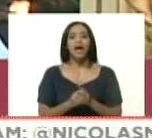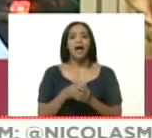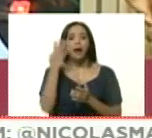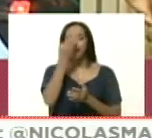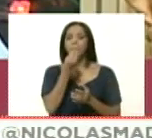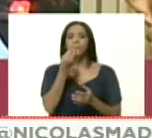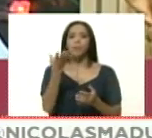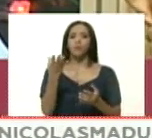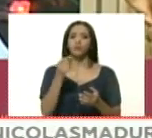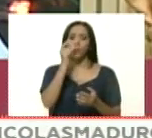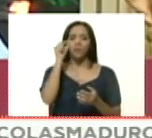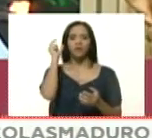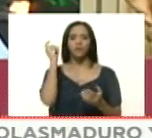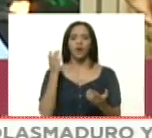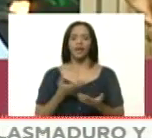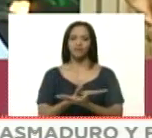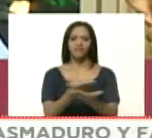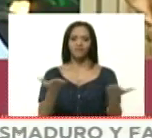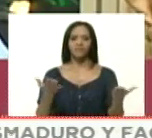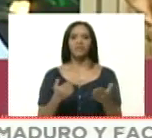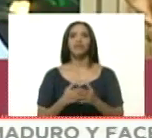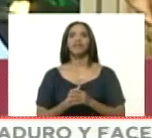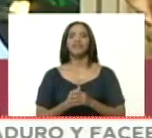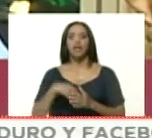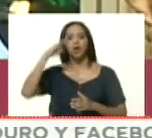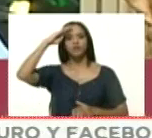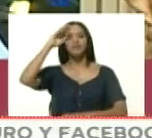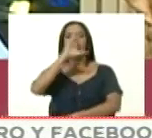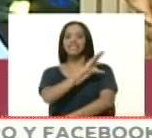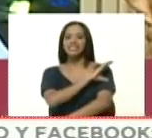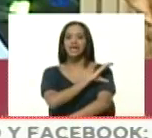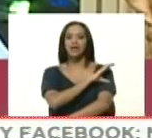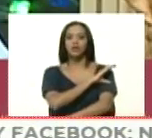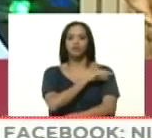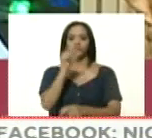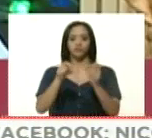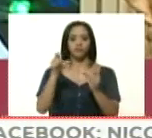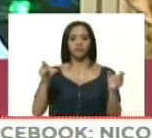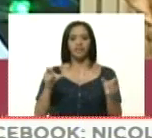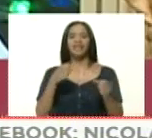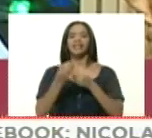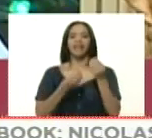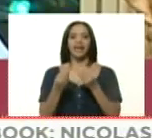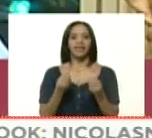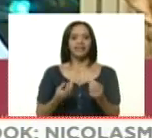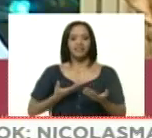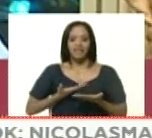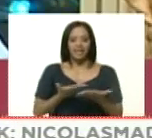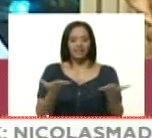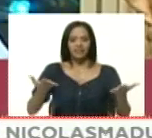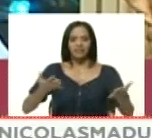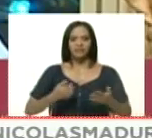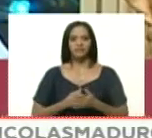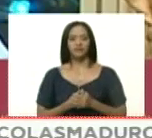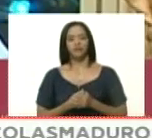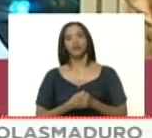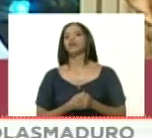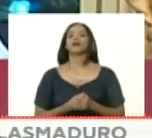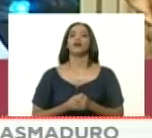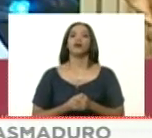maravillosas de los milicianos y milicianas que hacen este milagro a